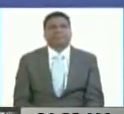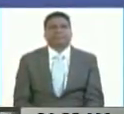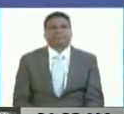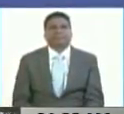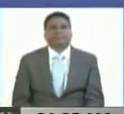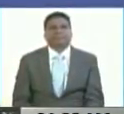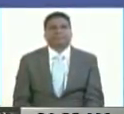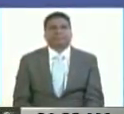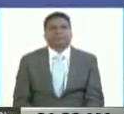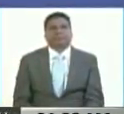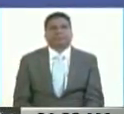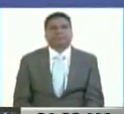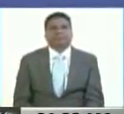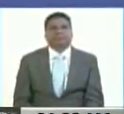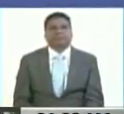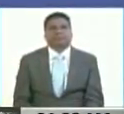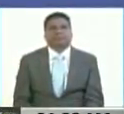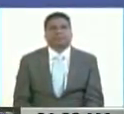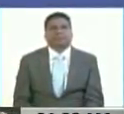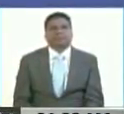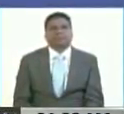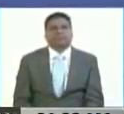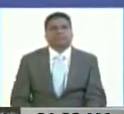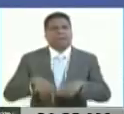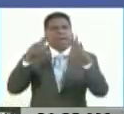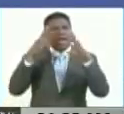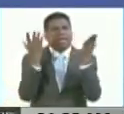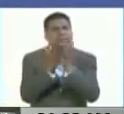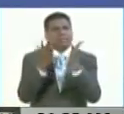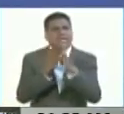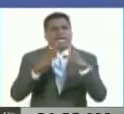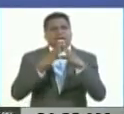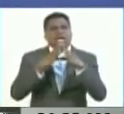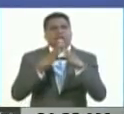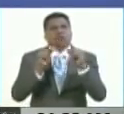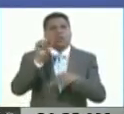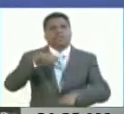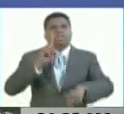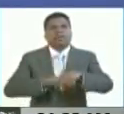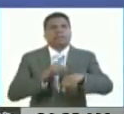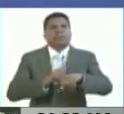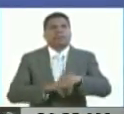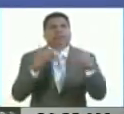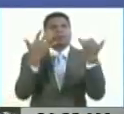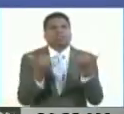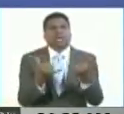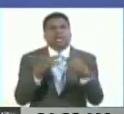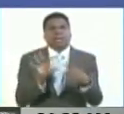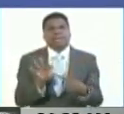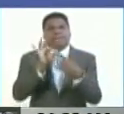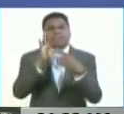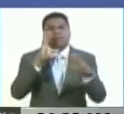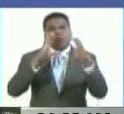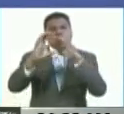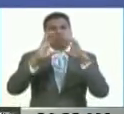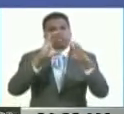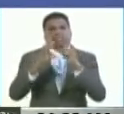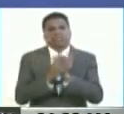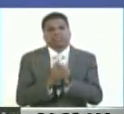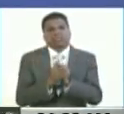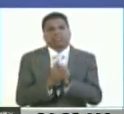Este trabajo especial de nuestro compañero Perwin para entender un poco el tema que vamos a tratar en este momento. Ya se encuentra con nosotros el especialista en